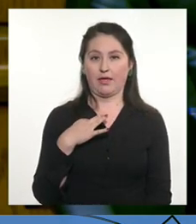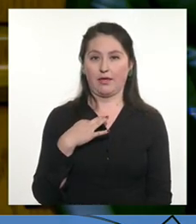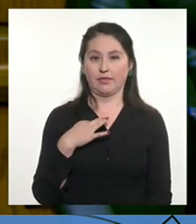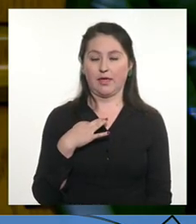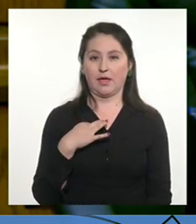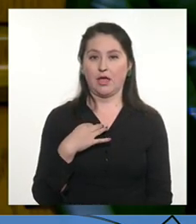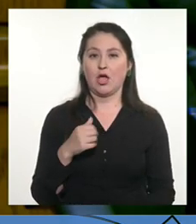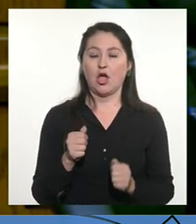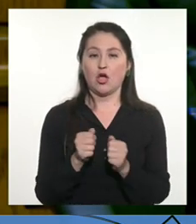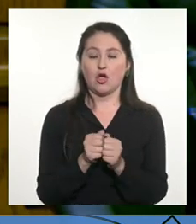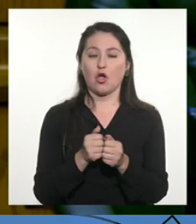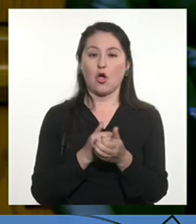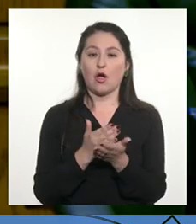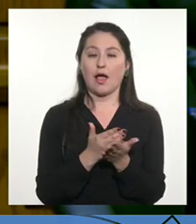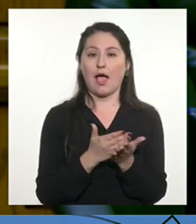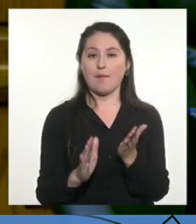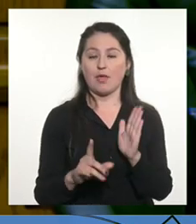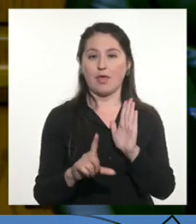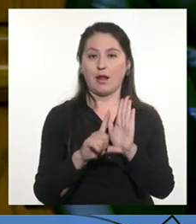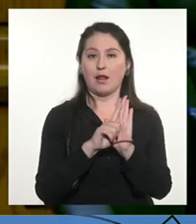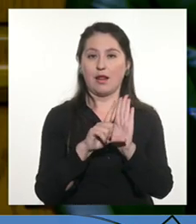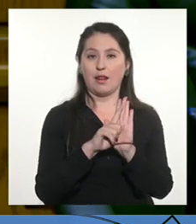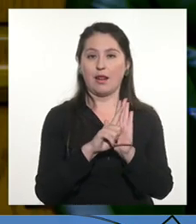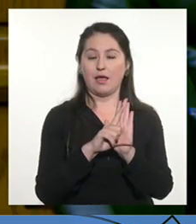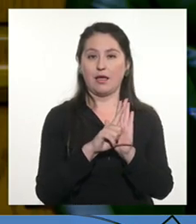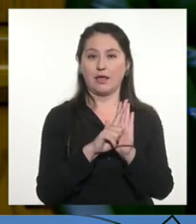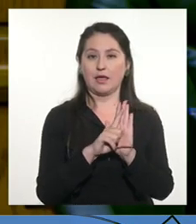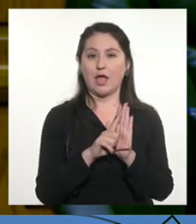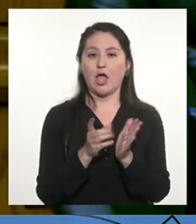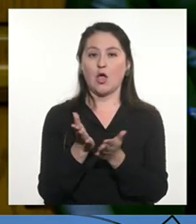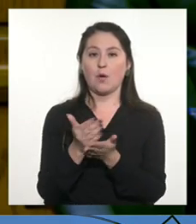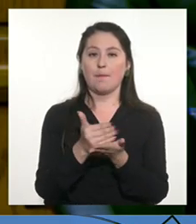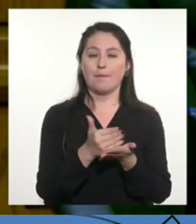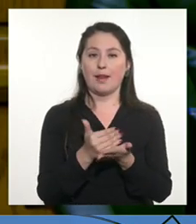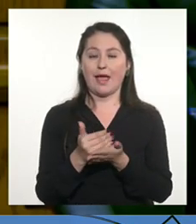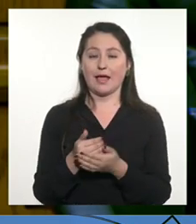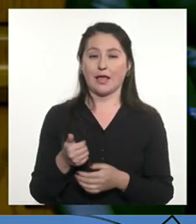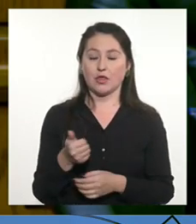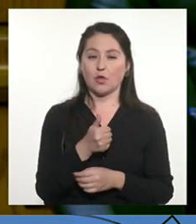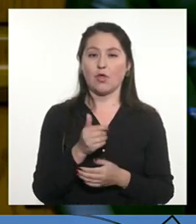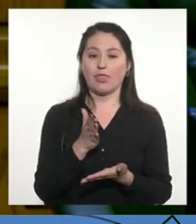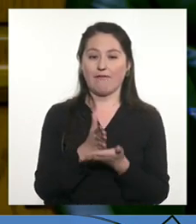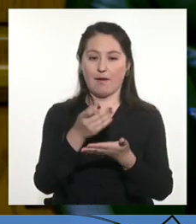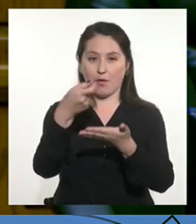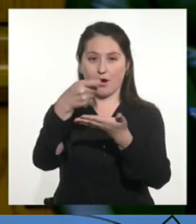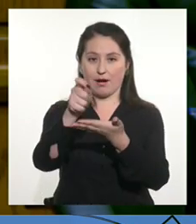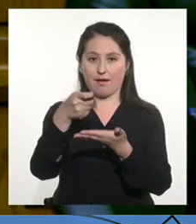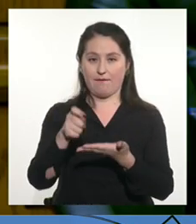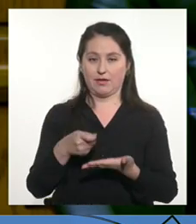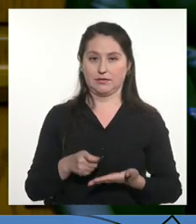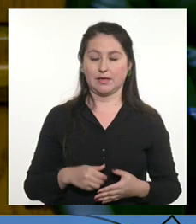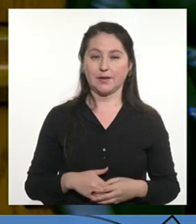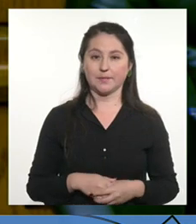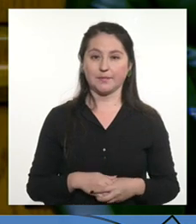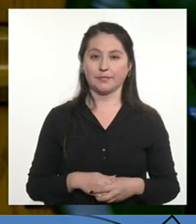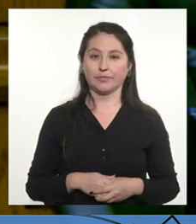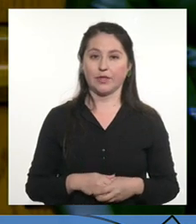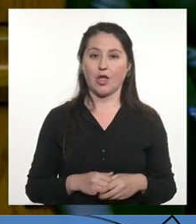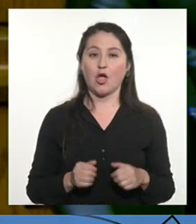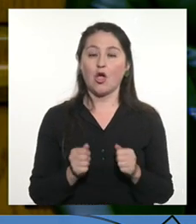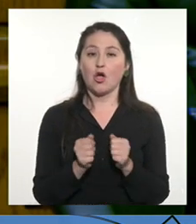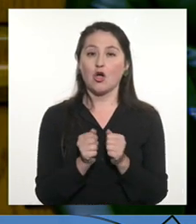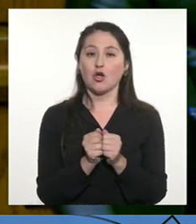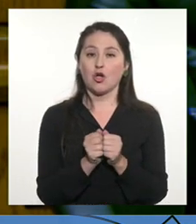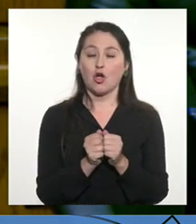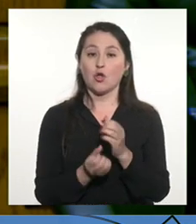derogación de las normas que deberá estar contenido en un plan de revisión legislativa al respecto y dada la aplicación de